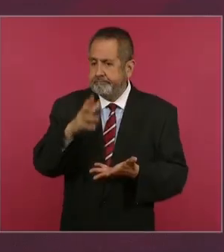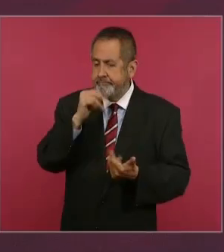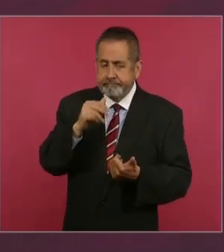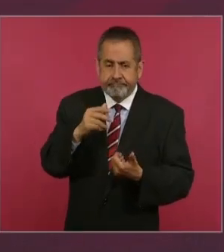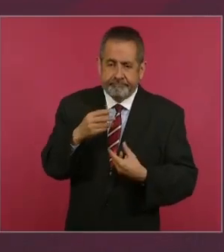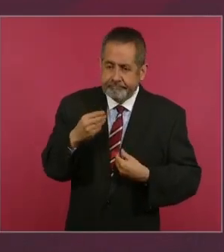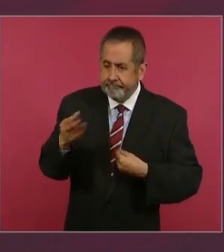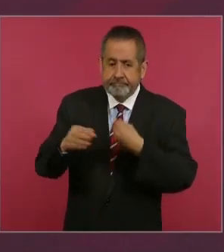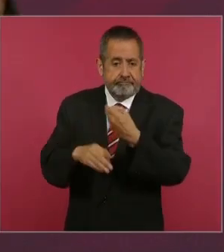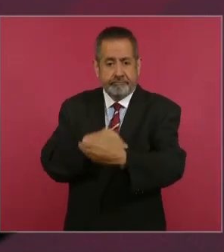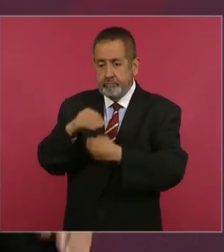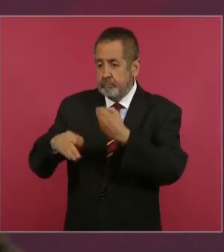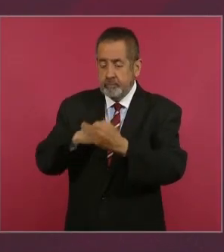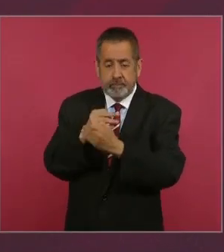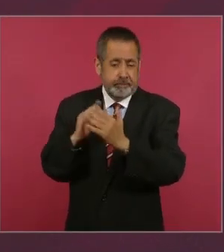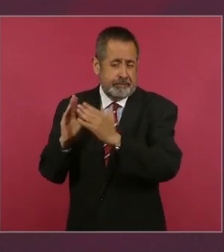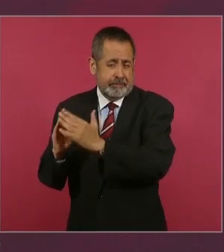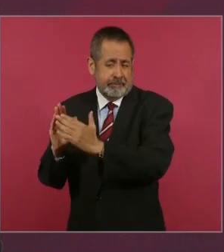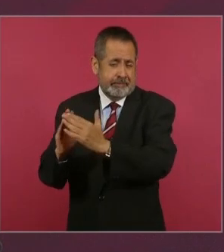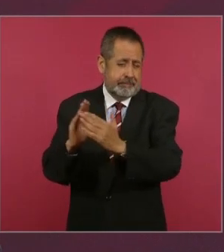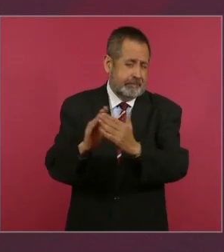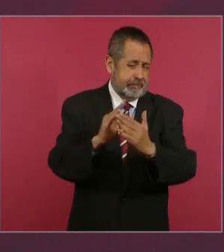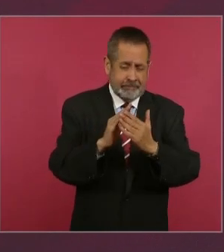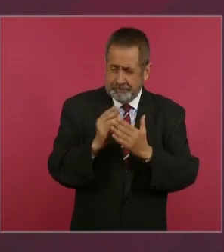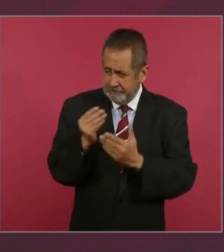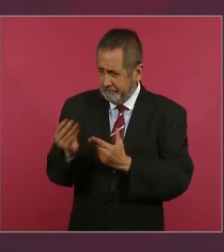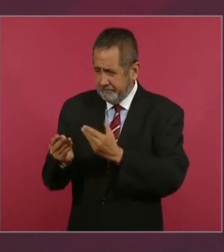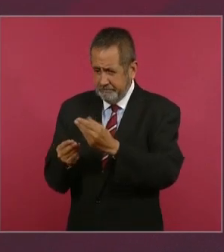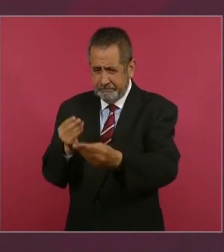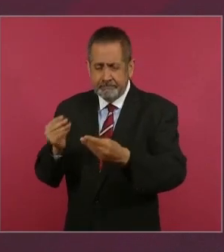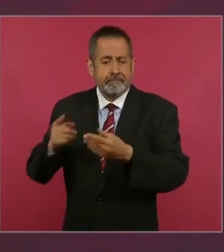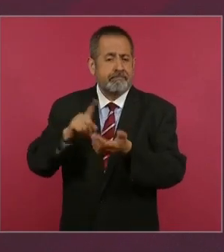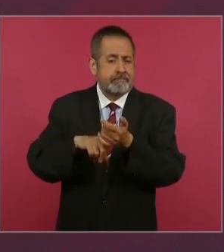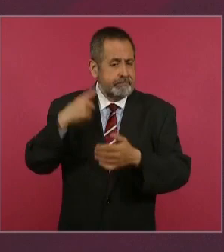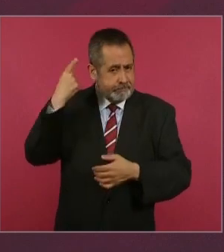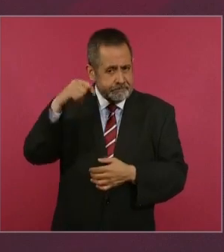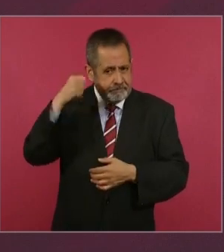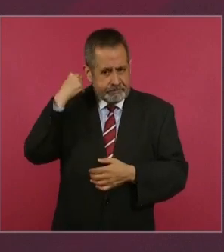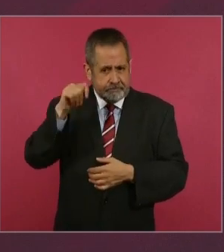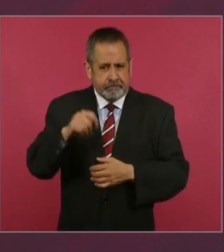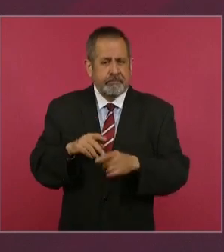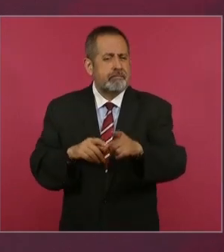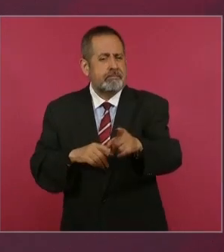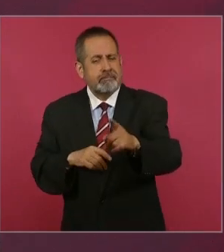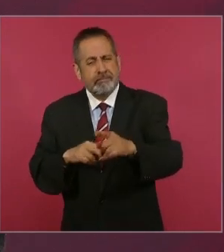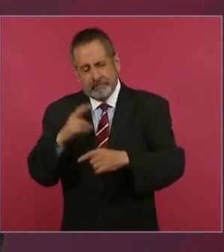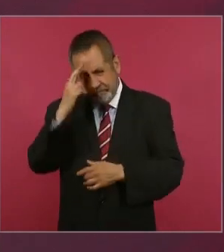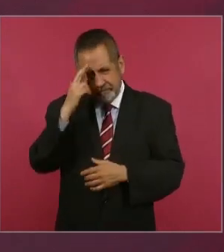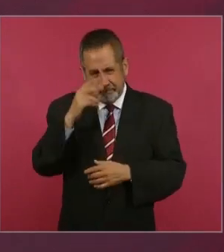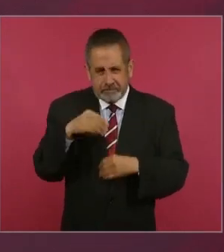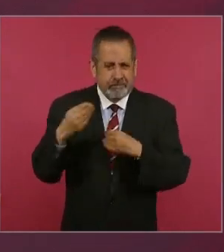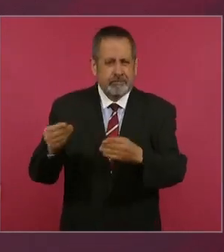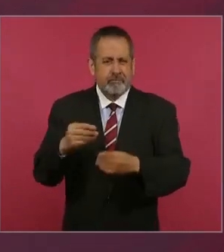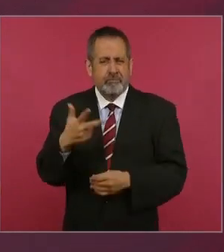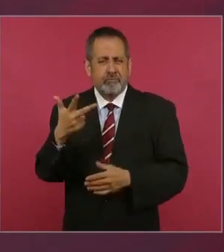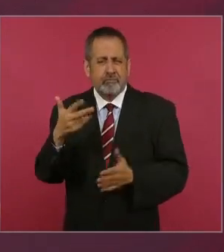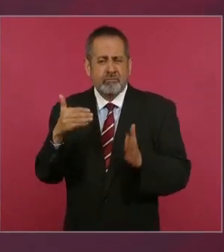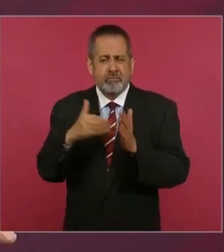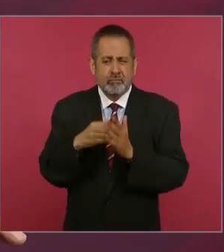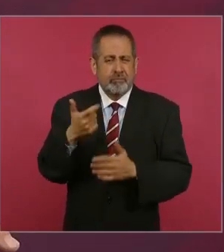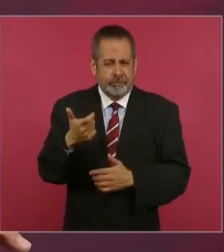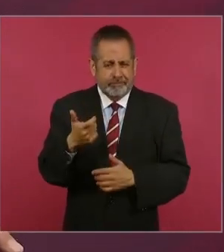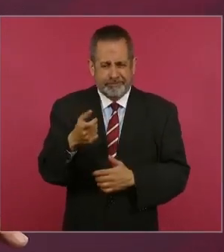para entregar a todas las casas en Tabasco los electrodomésticos eso que hablamos de entregar 8,000